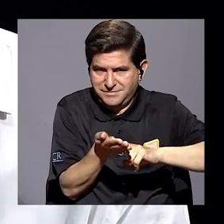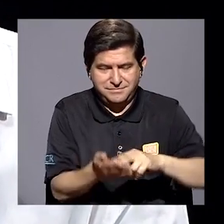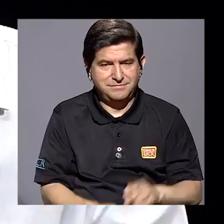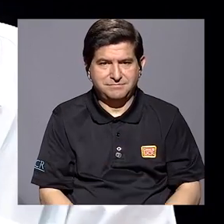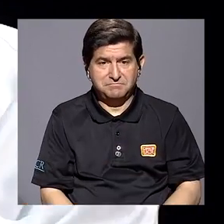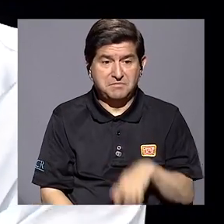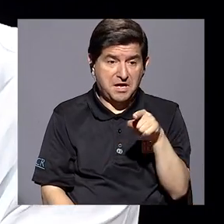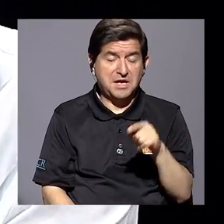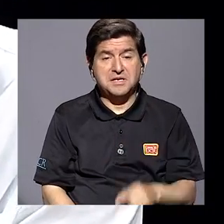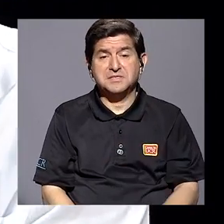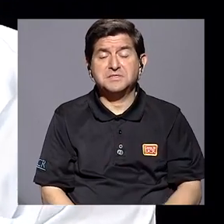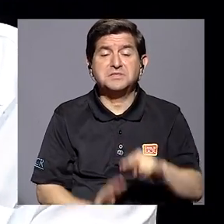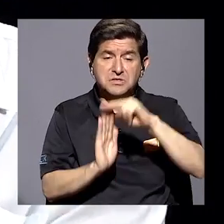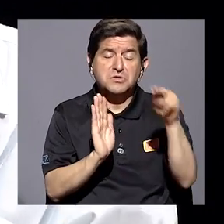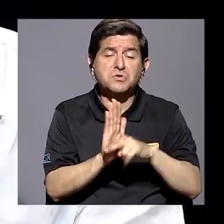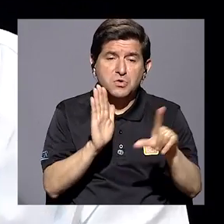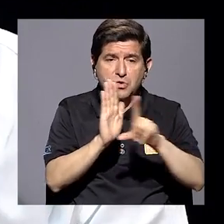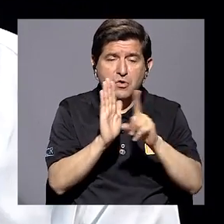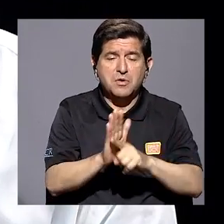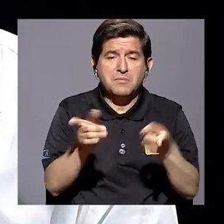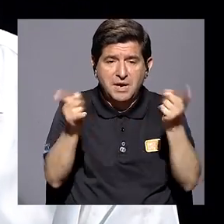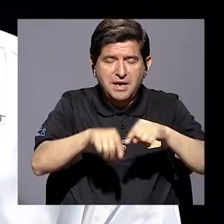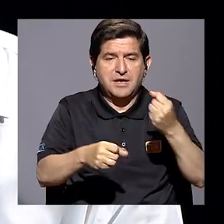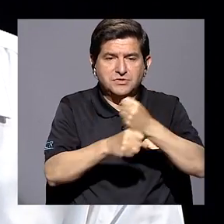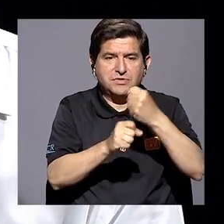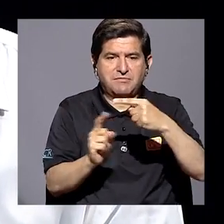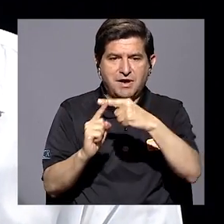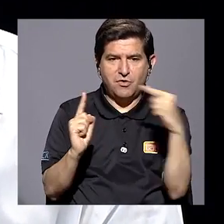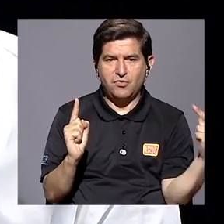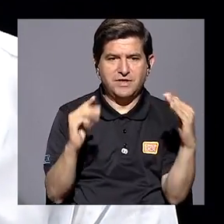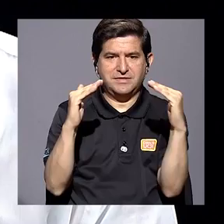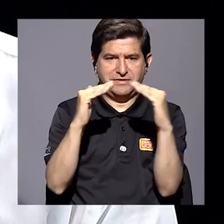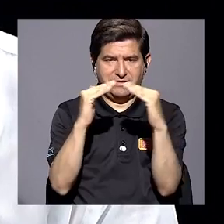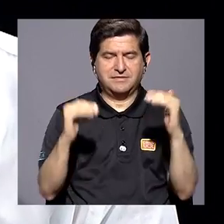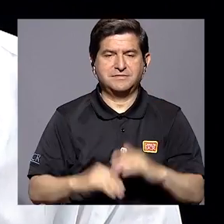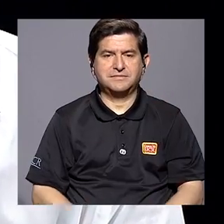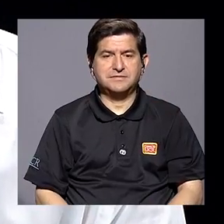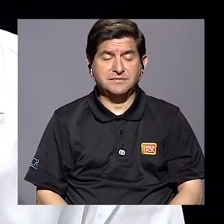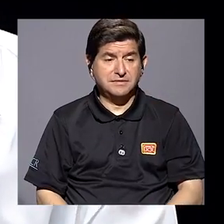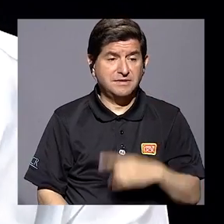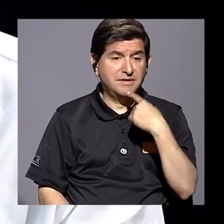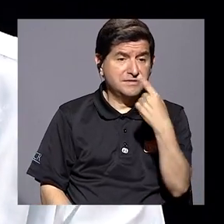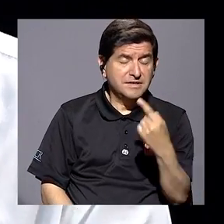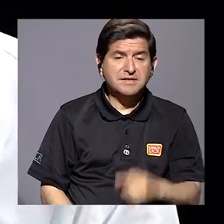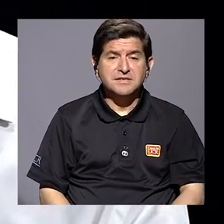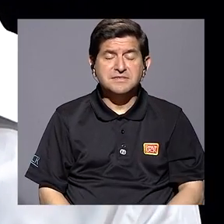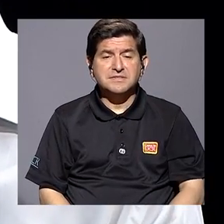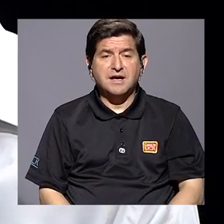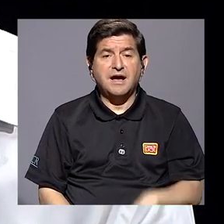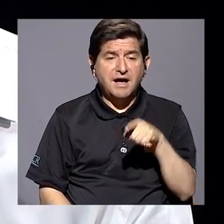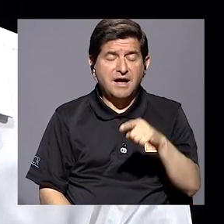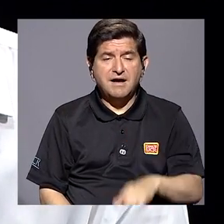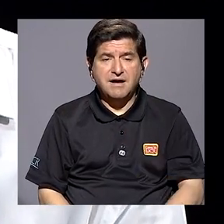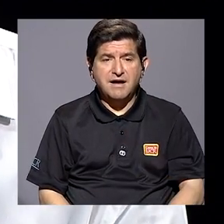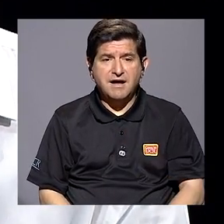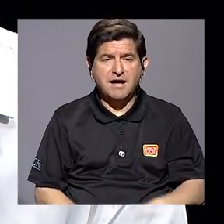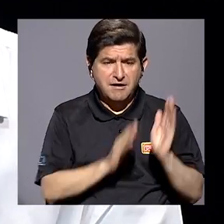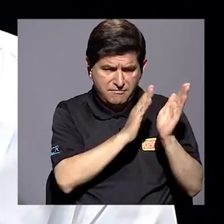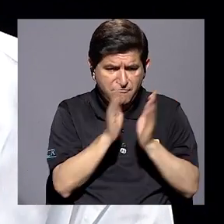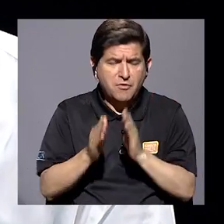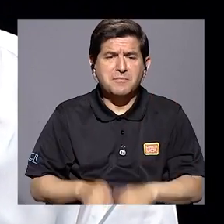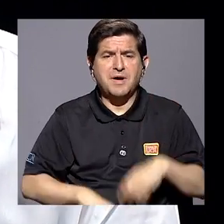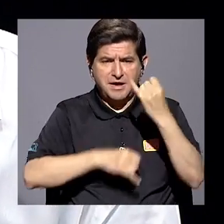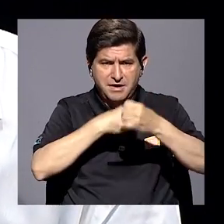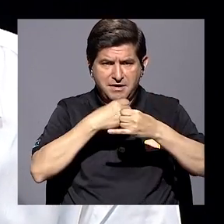simplemente viene a ponerle un marco legal por ejemplo en el caso del teletrabajo hablan de formación en idioma inglés lo cual es